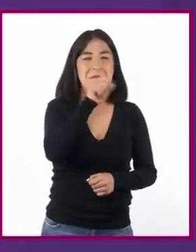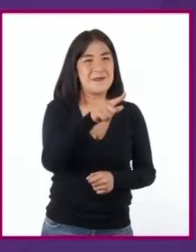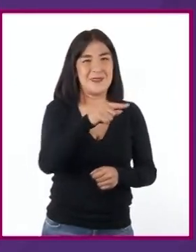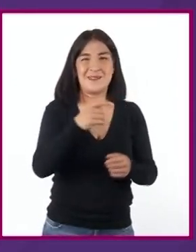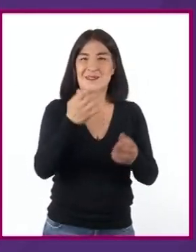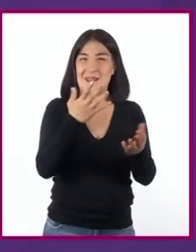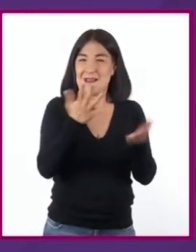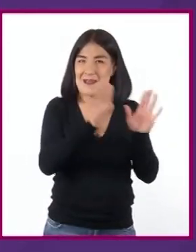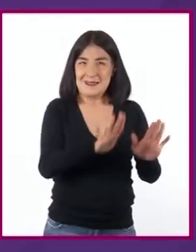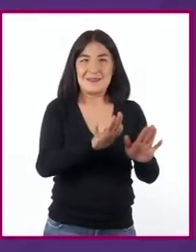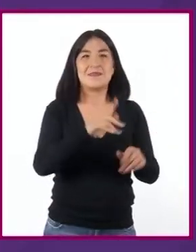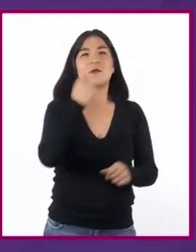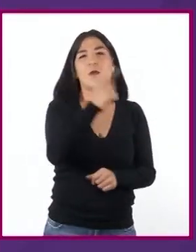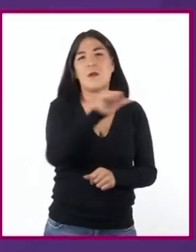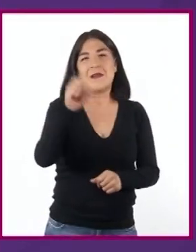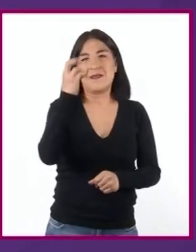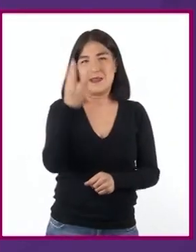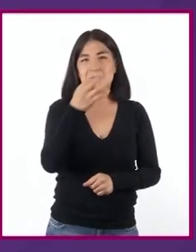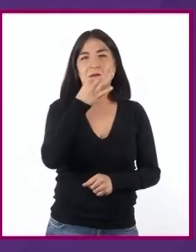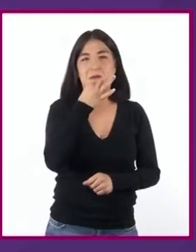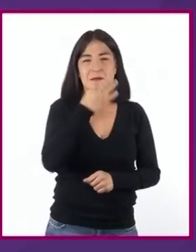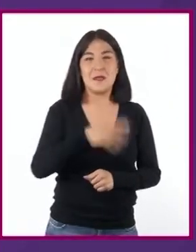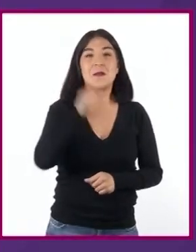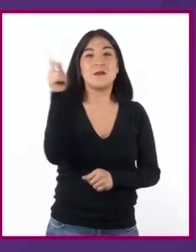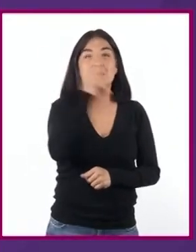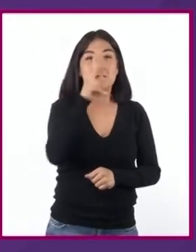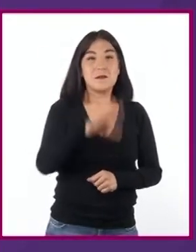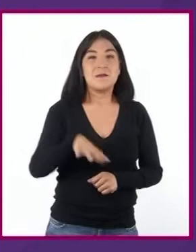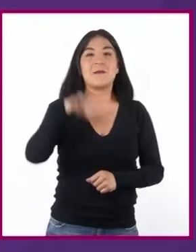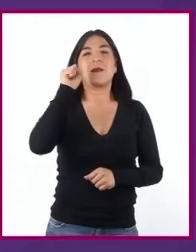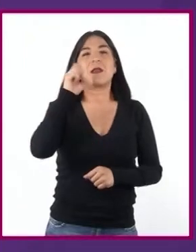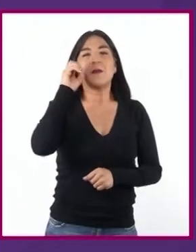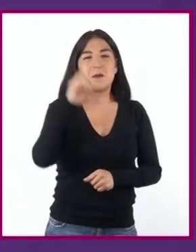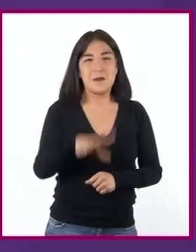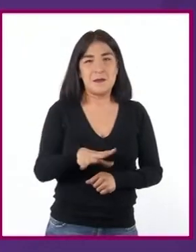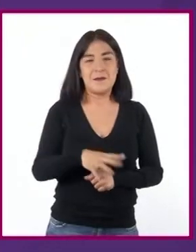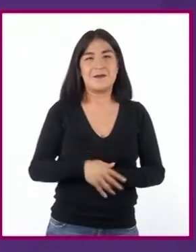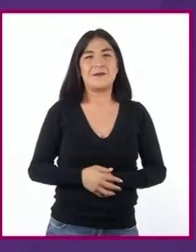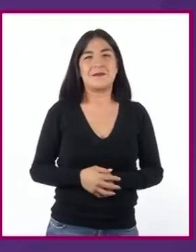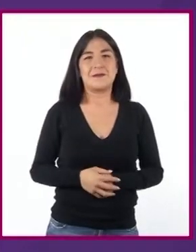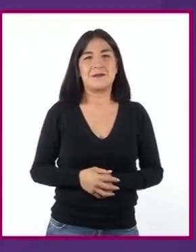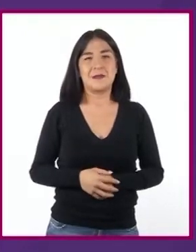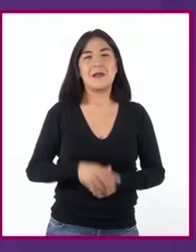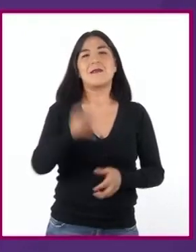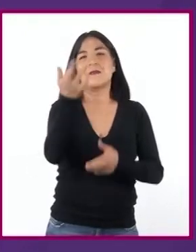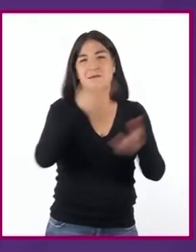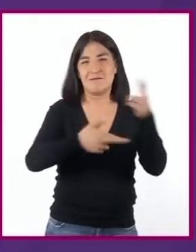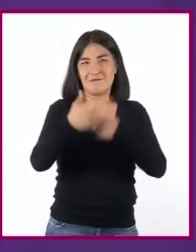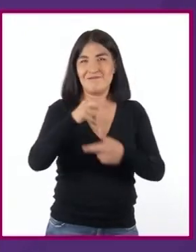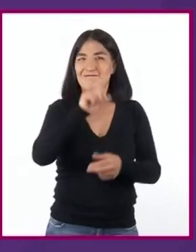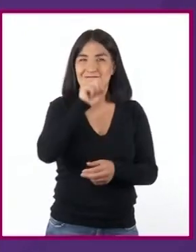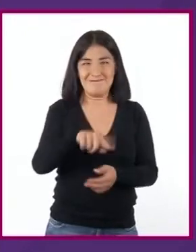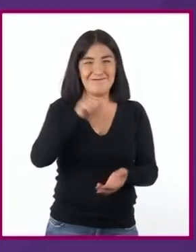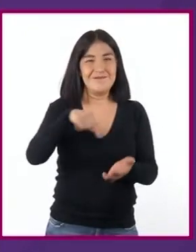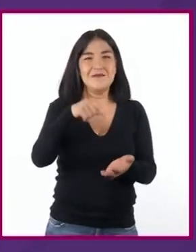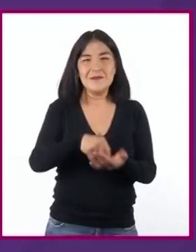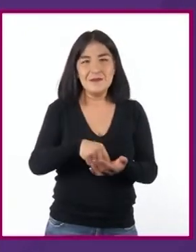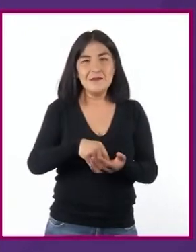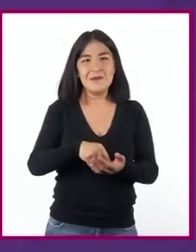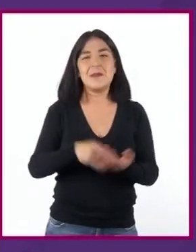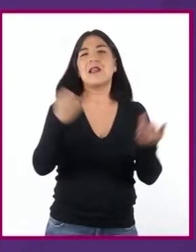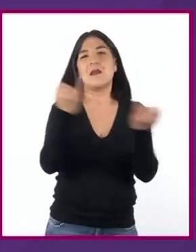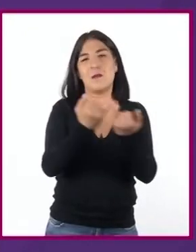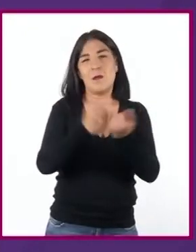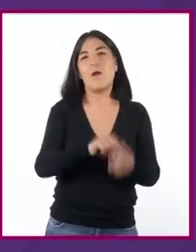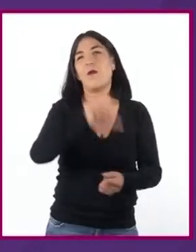3 minutos. Inhalas, exhalas, sales de la postura, regresas al centro y la haces